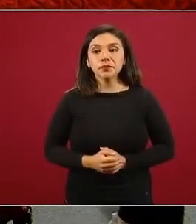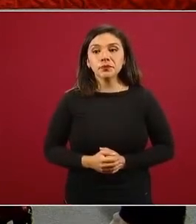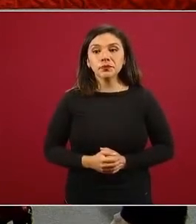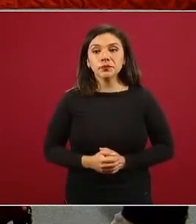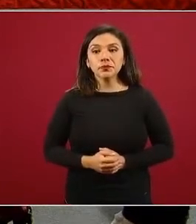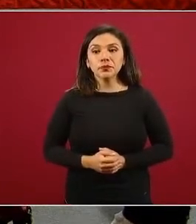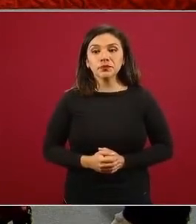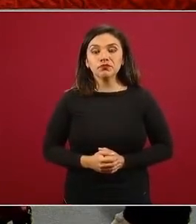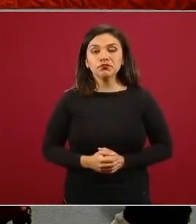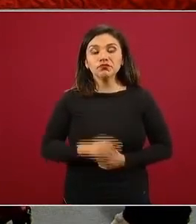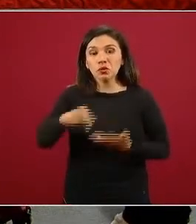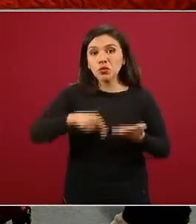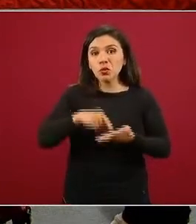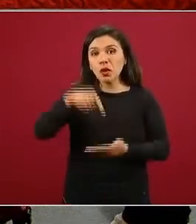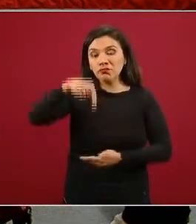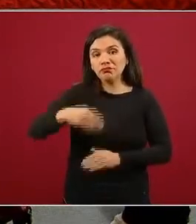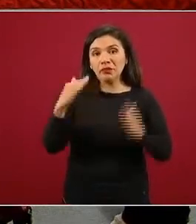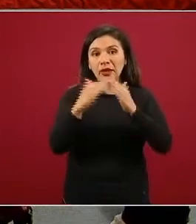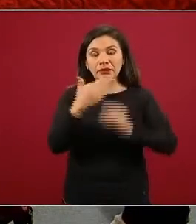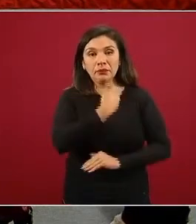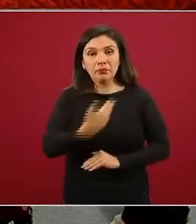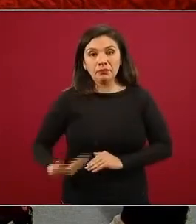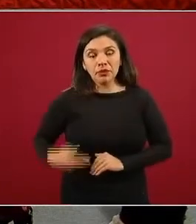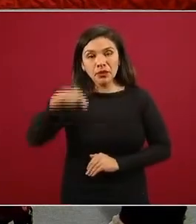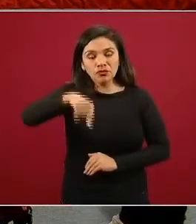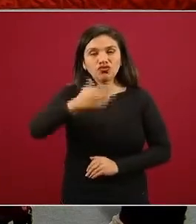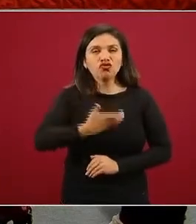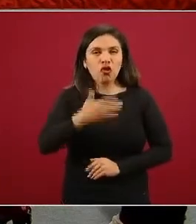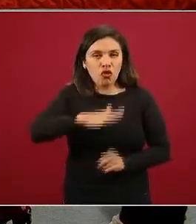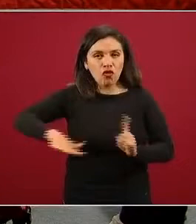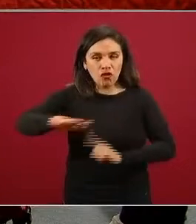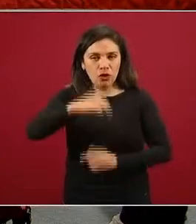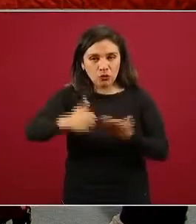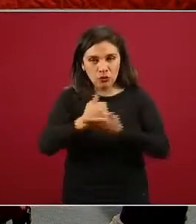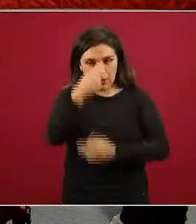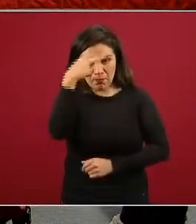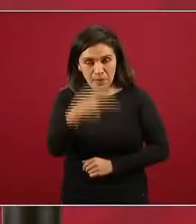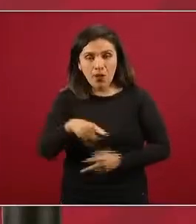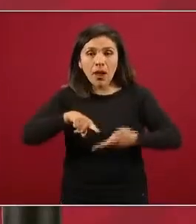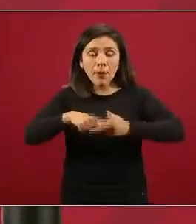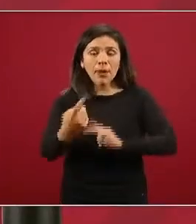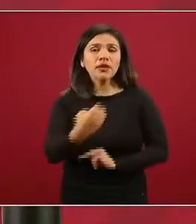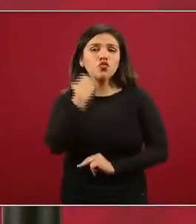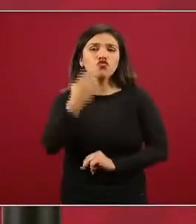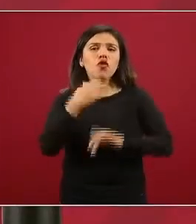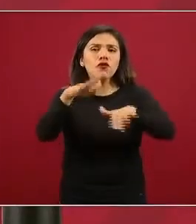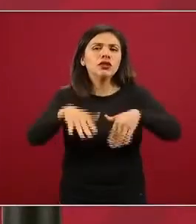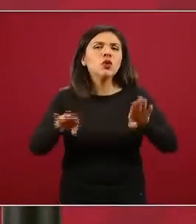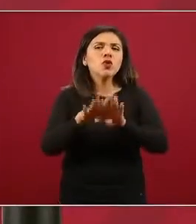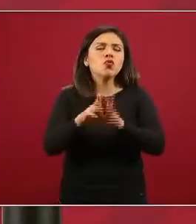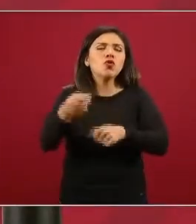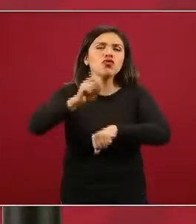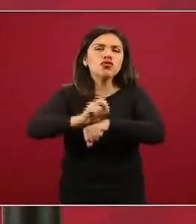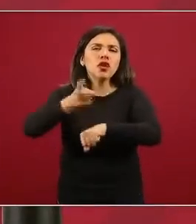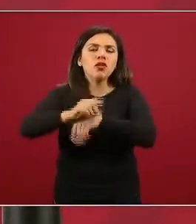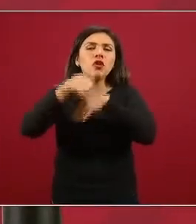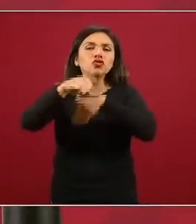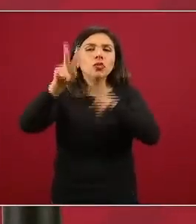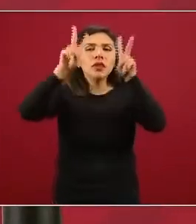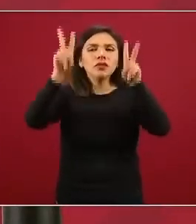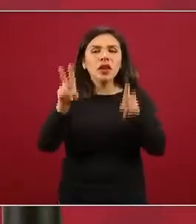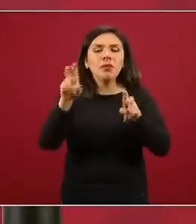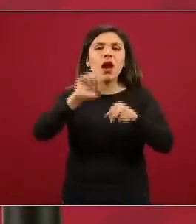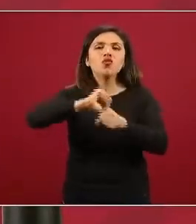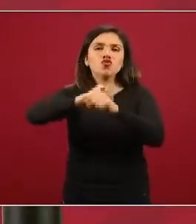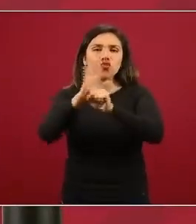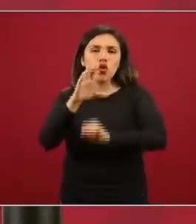2020. Estamos en el Palacio Nacional de México, en la Ciudad de México. Vamos a iniciar la conferencia de prensa diaria sobre COVID-19, la